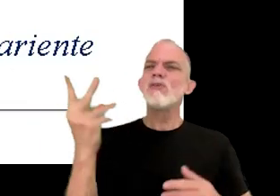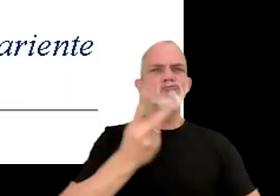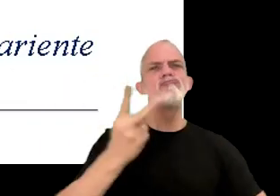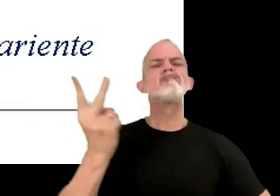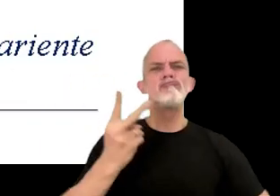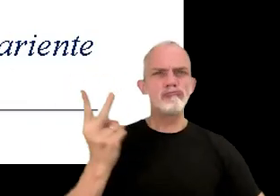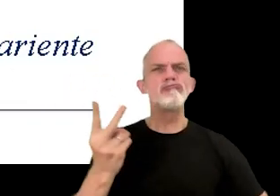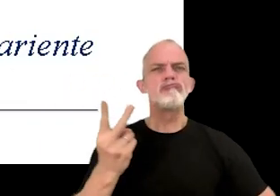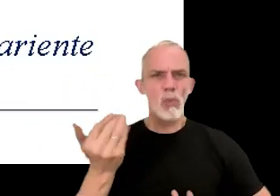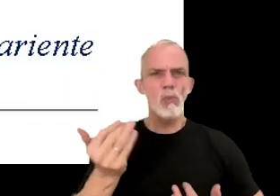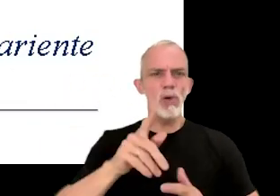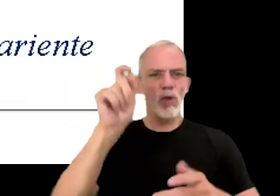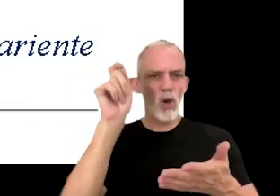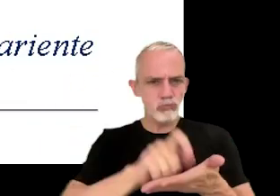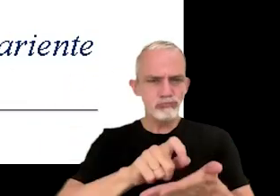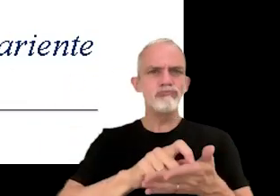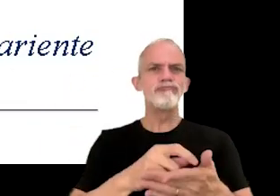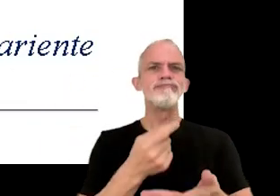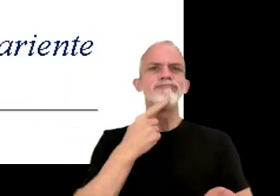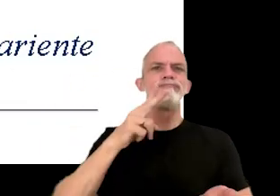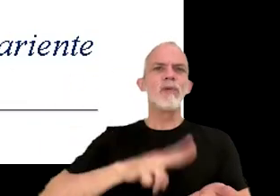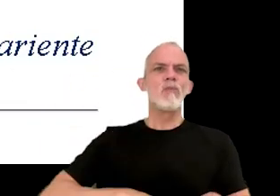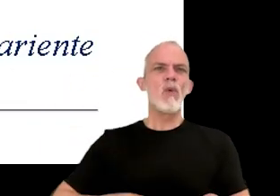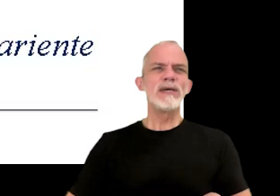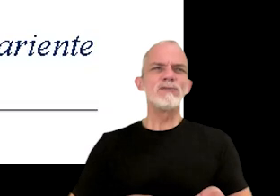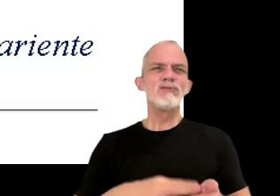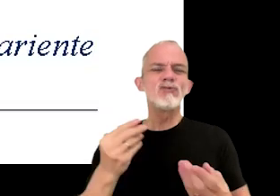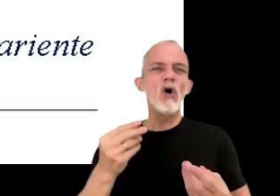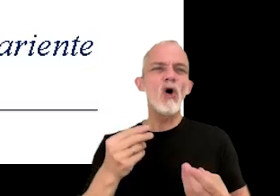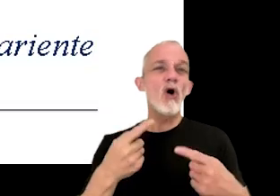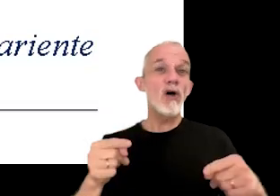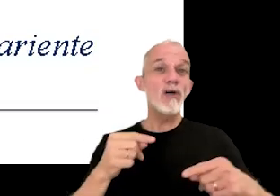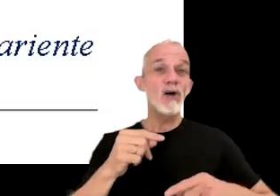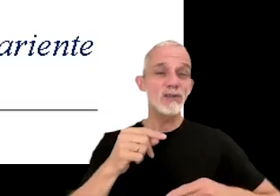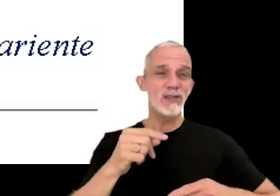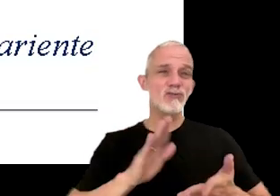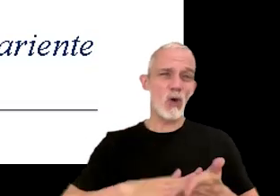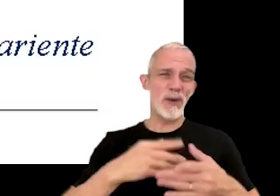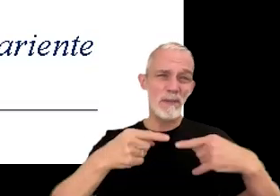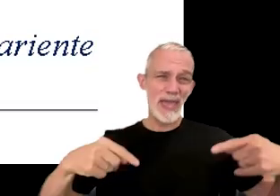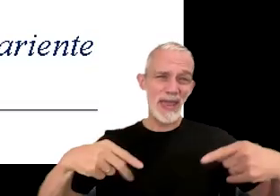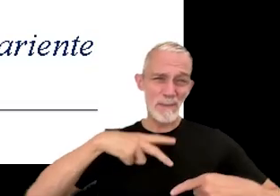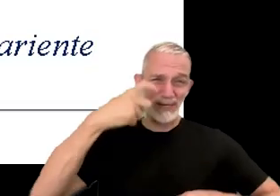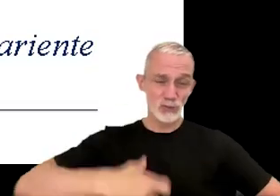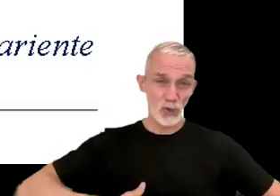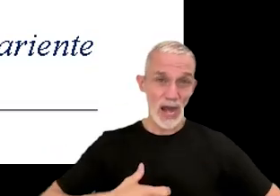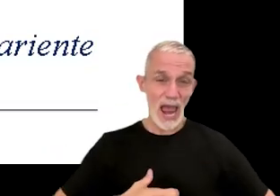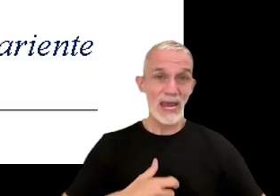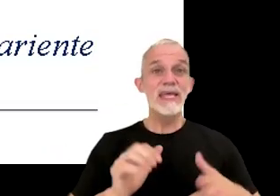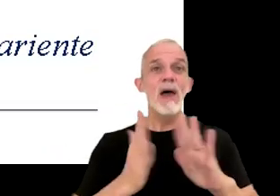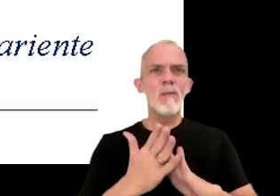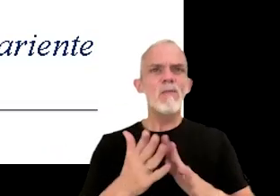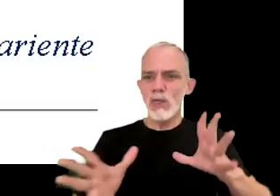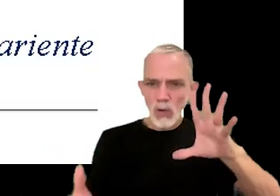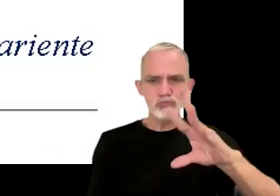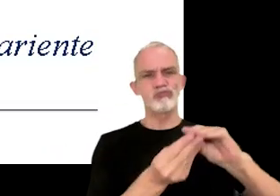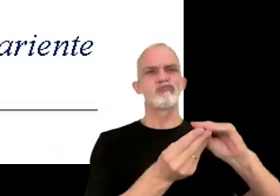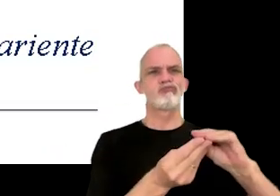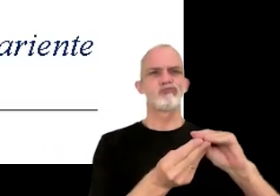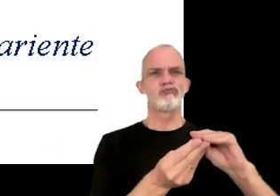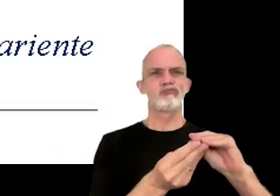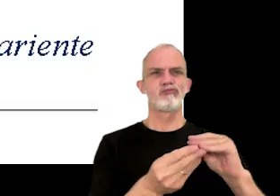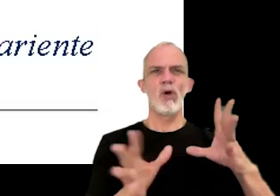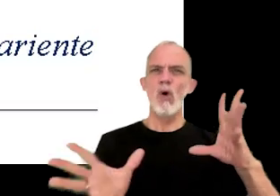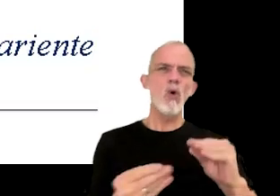opción de tributar el impuesto sobre los bienes personales en forma unificada